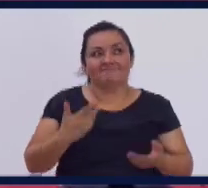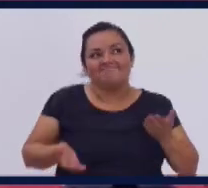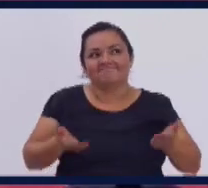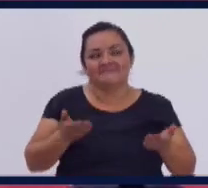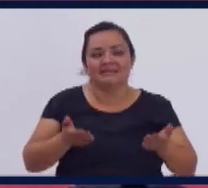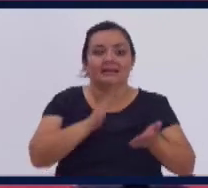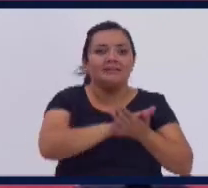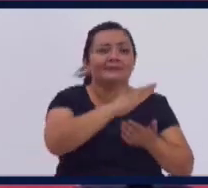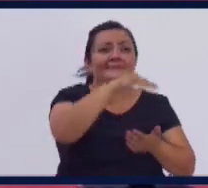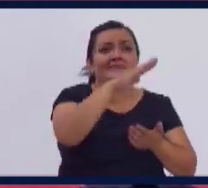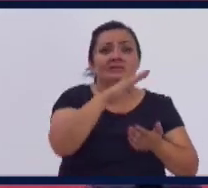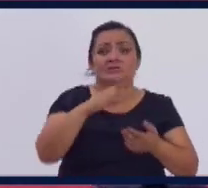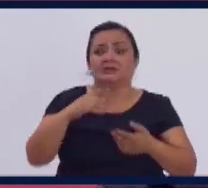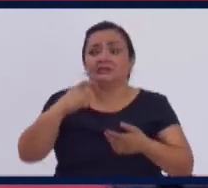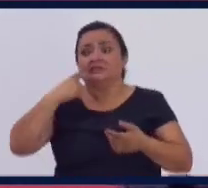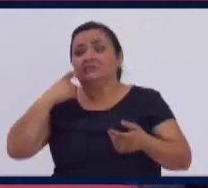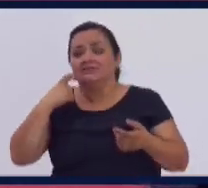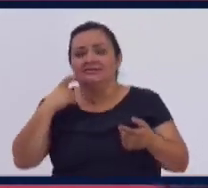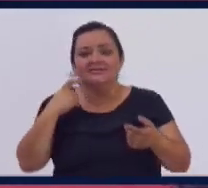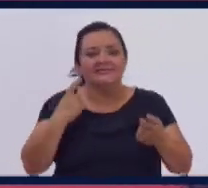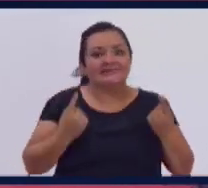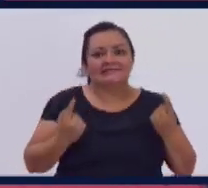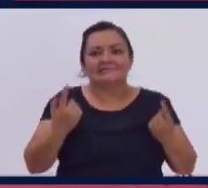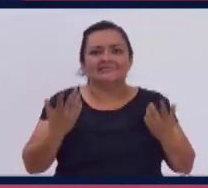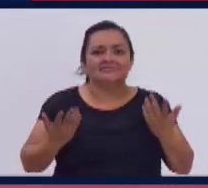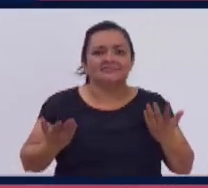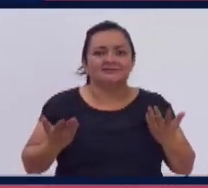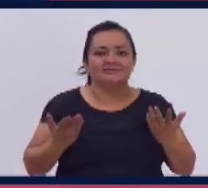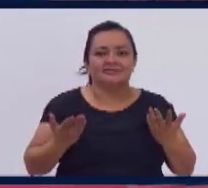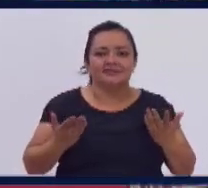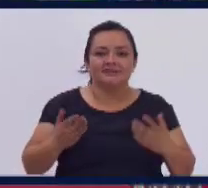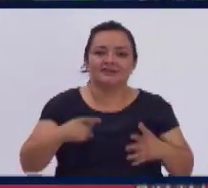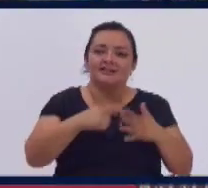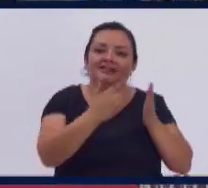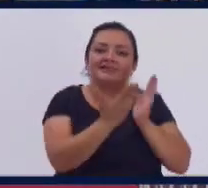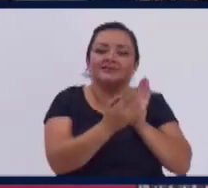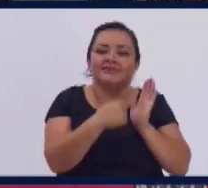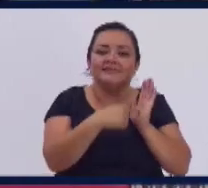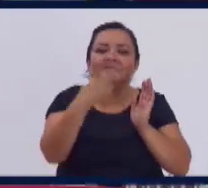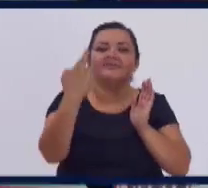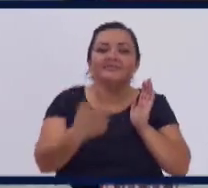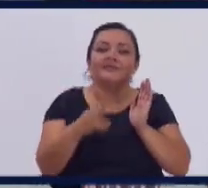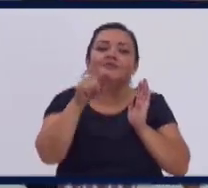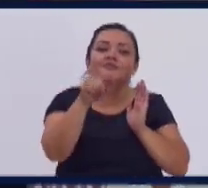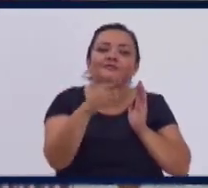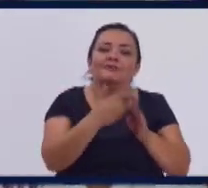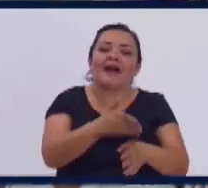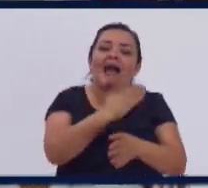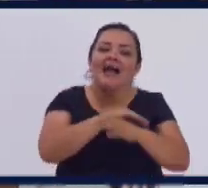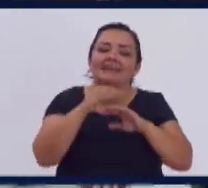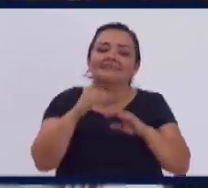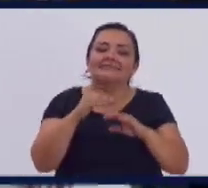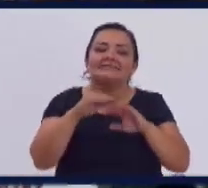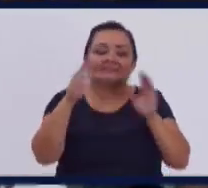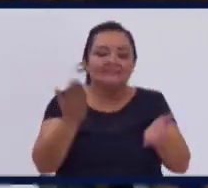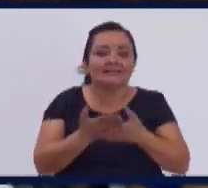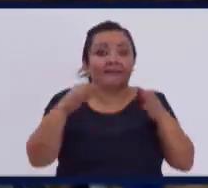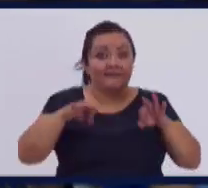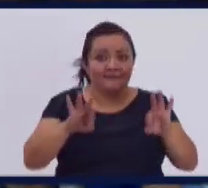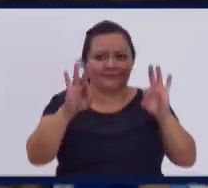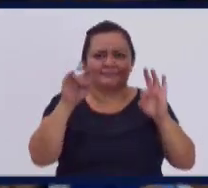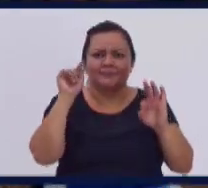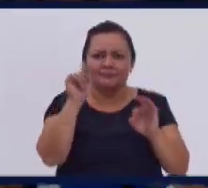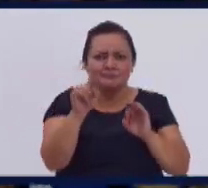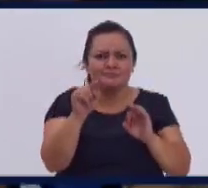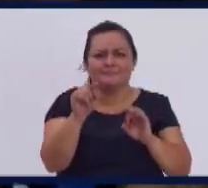del Espíritu, pero si la Biblia se cumple, ¿qué se cumple? Tú fuiste escogido antes de la fundación del mundo con un